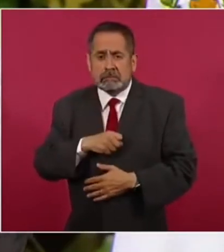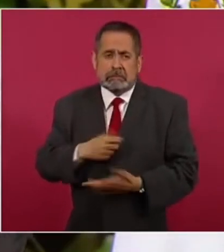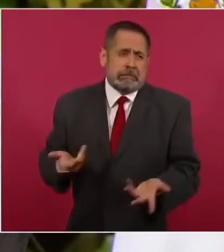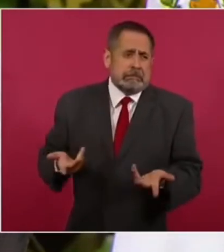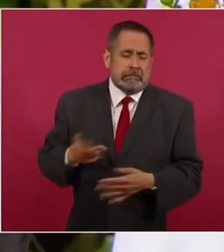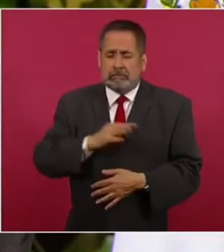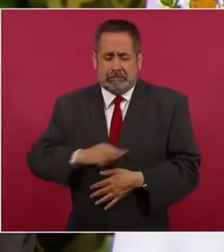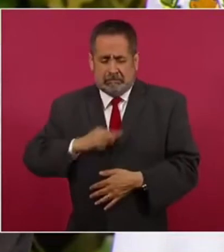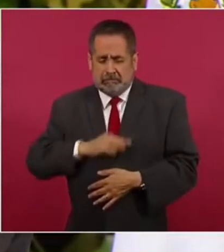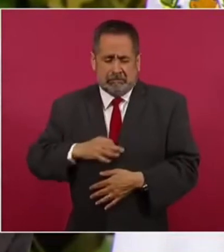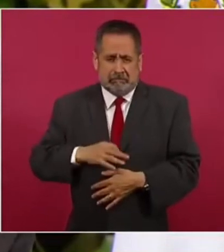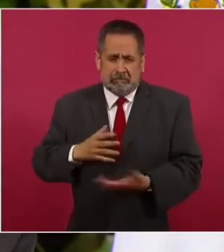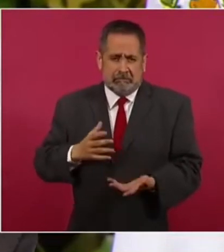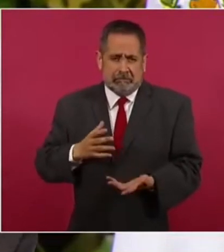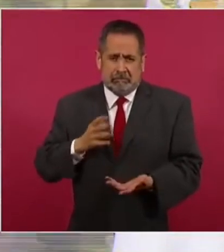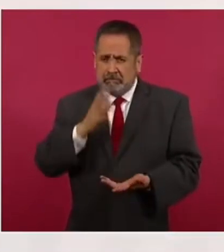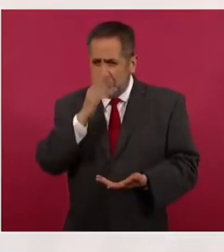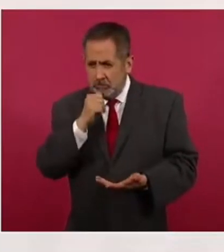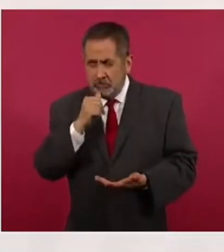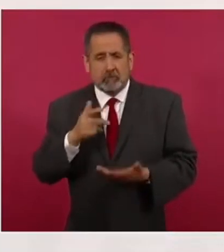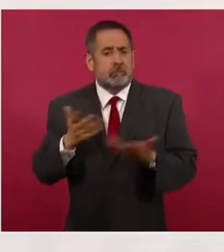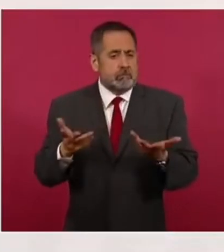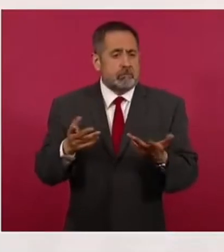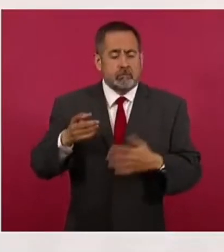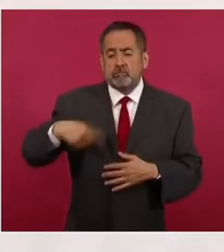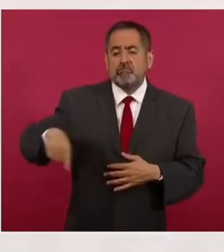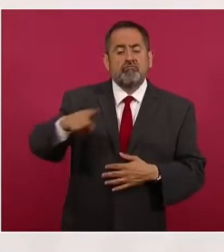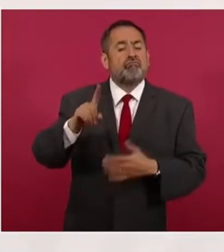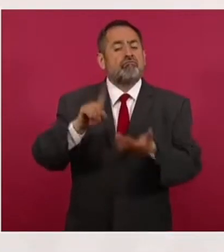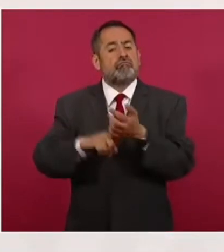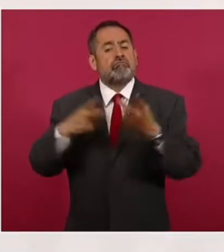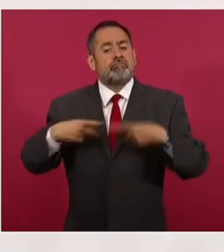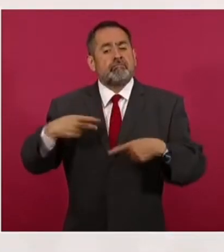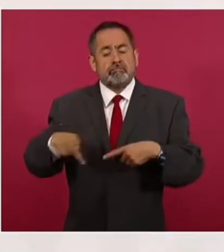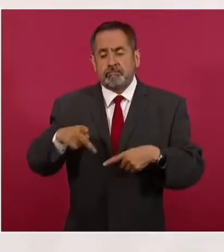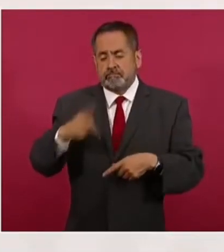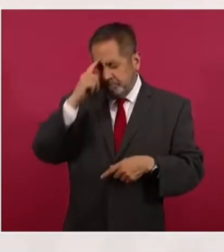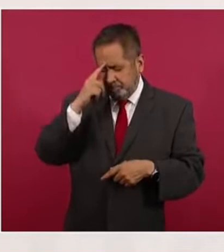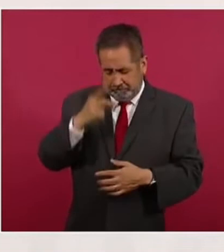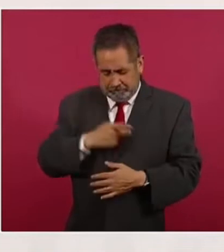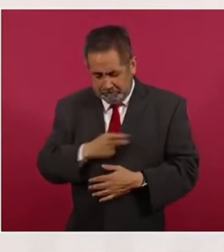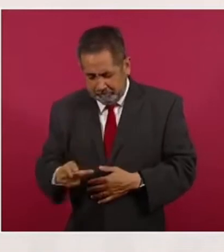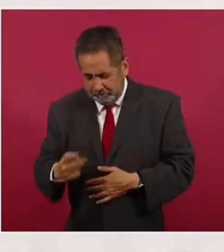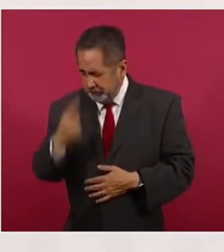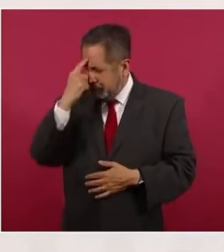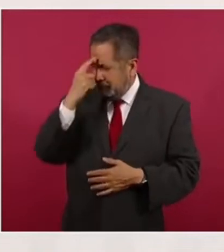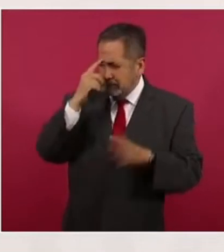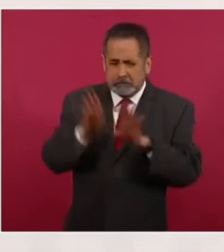otro satisfactor básico. Un hombre en la pobreza piensa solo